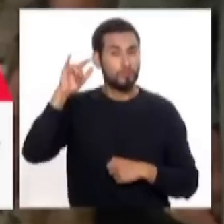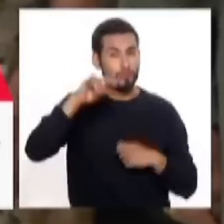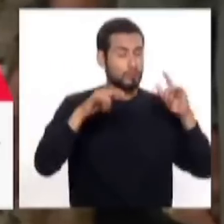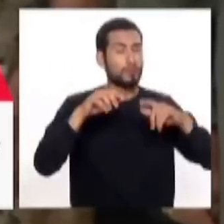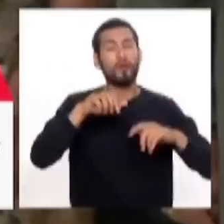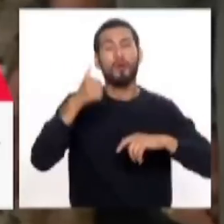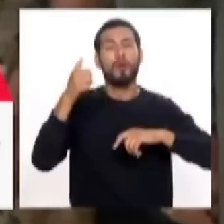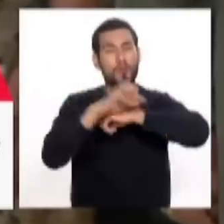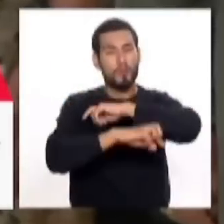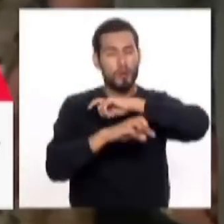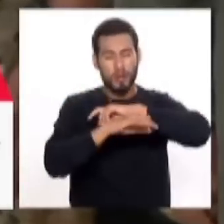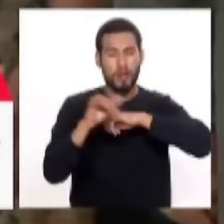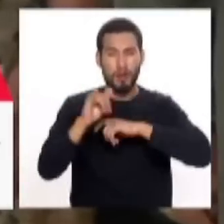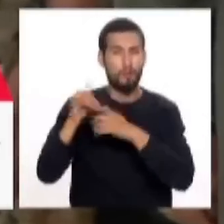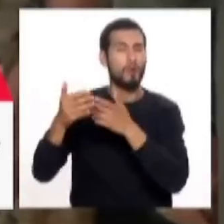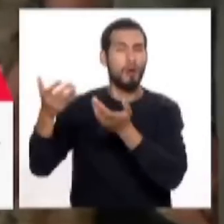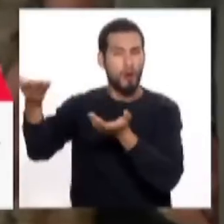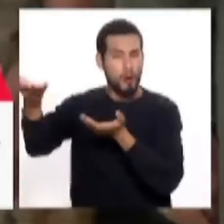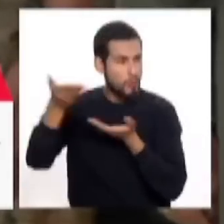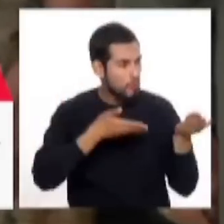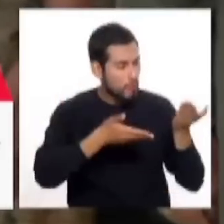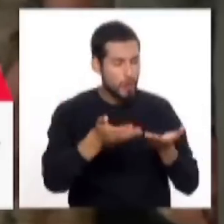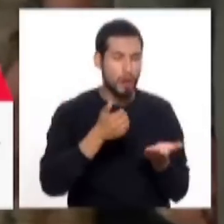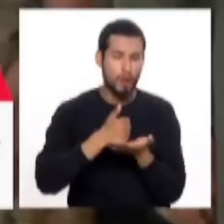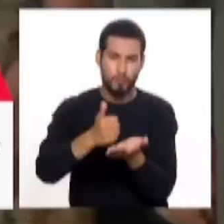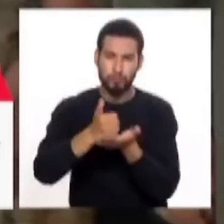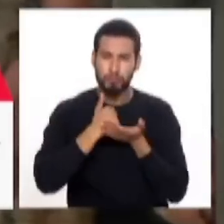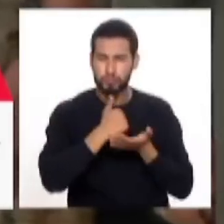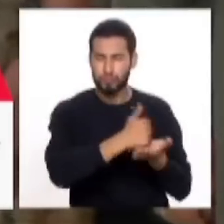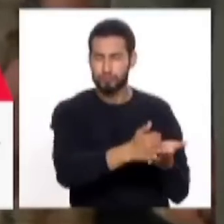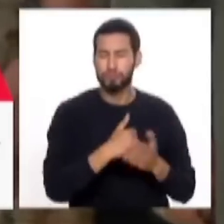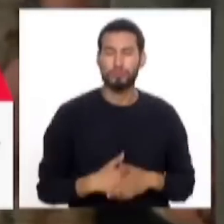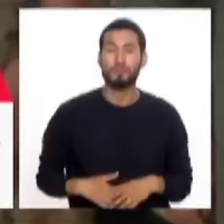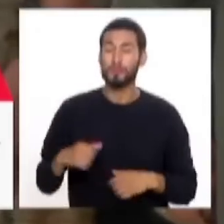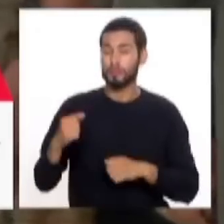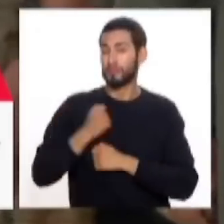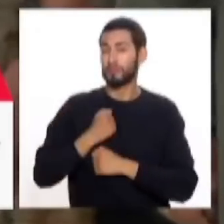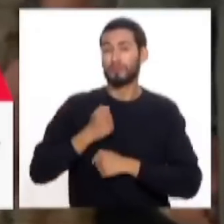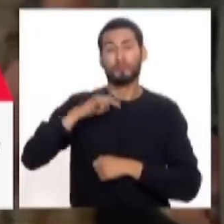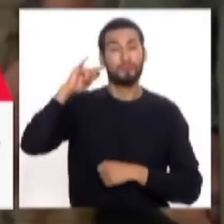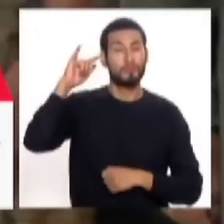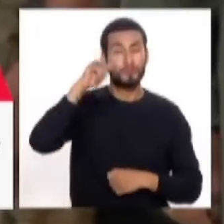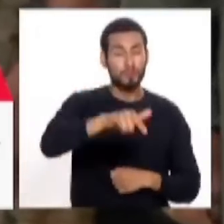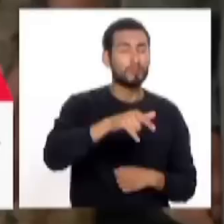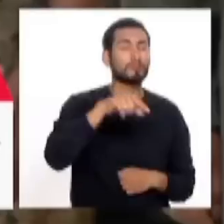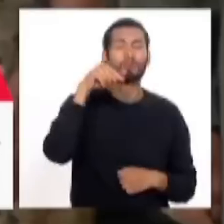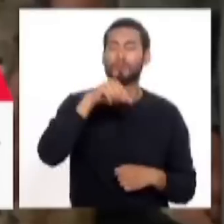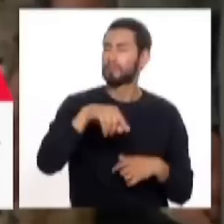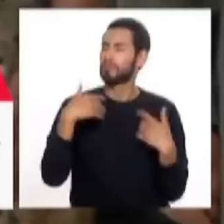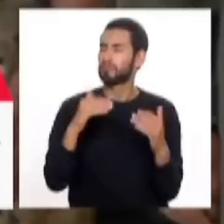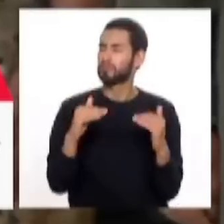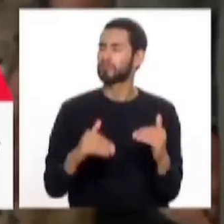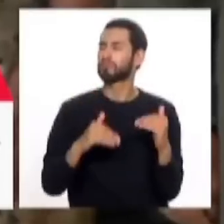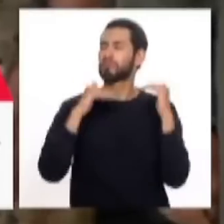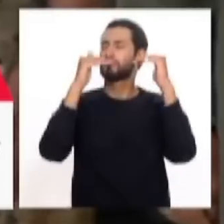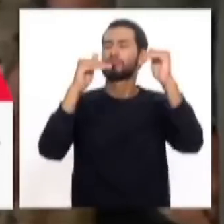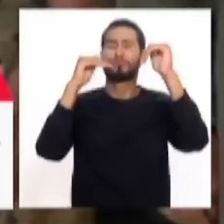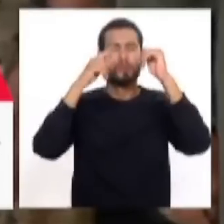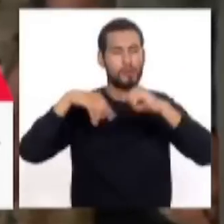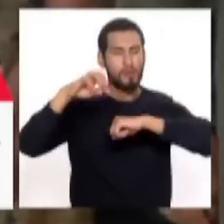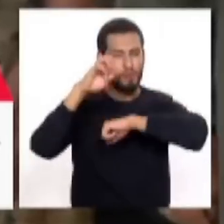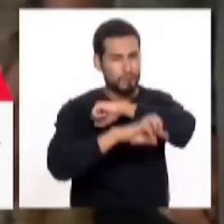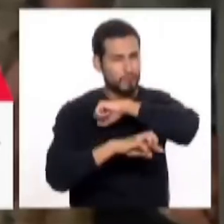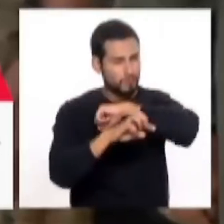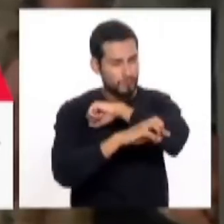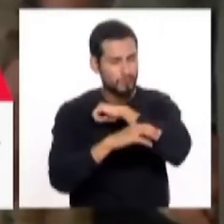otras naciones. Las Fuerzas Aéreas son las instituciones más consagradas de nuestros